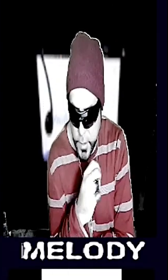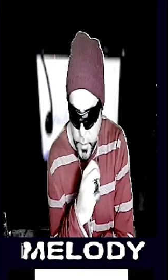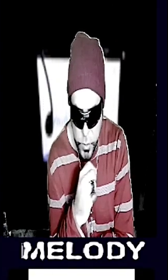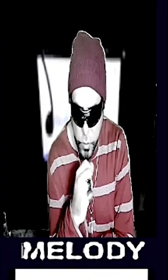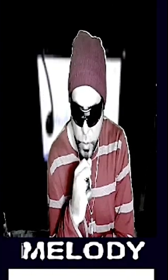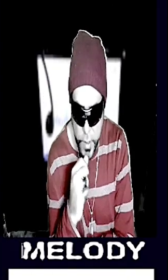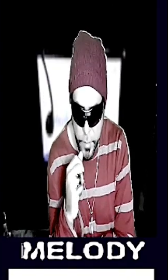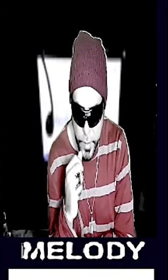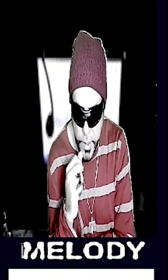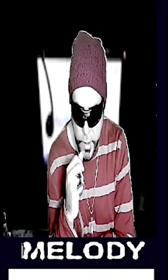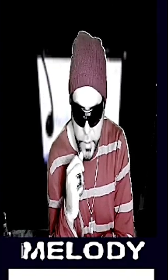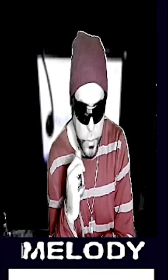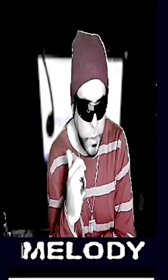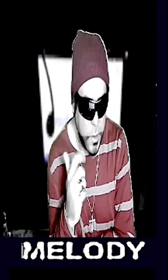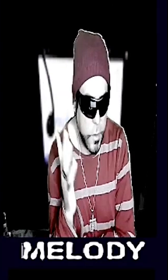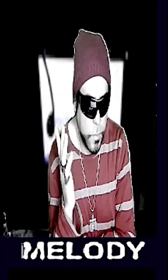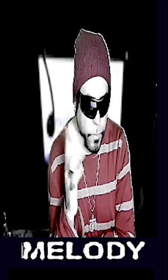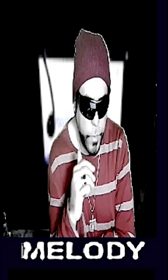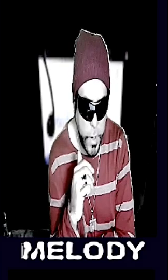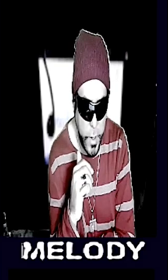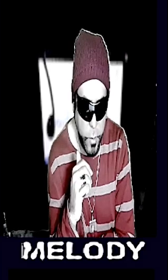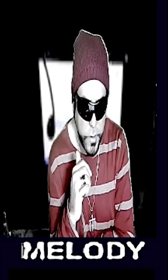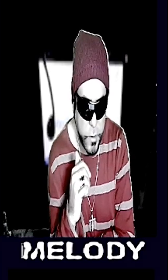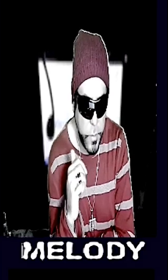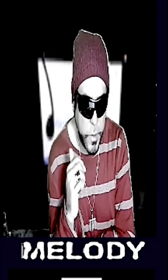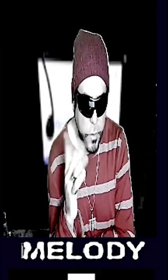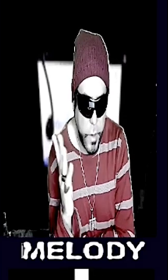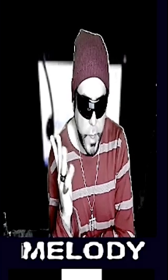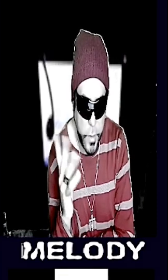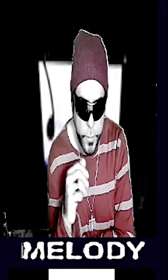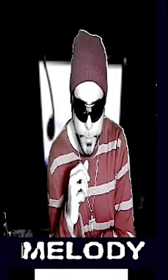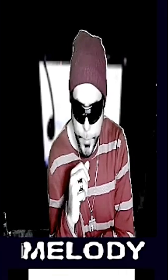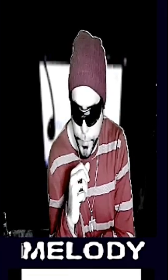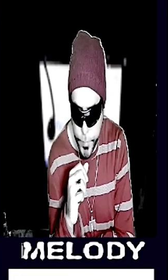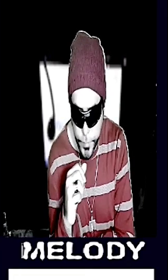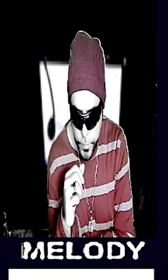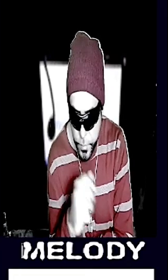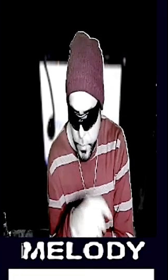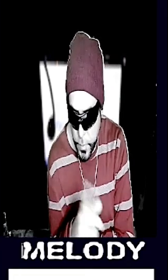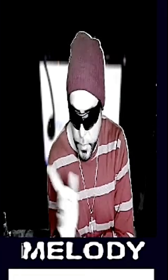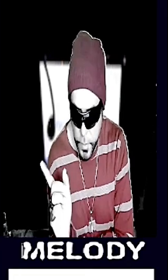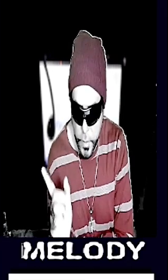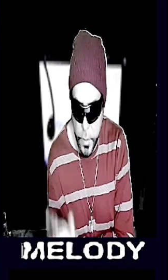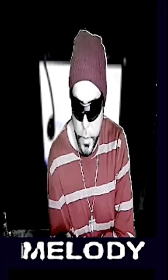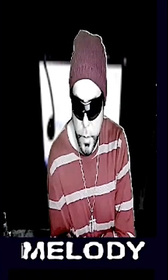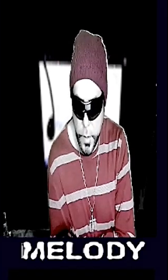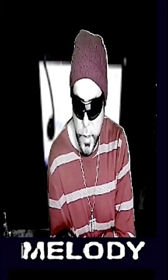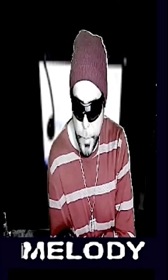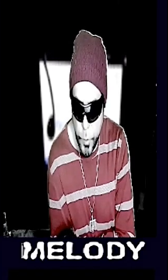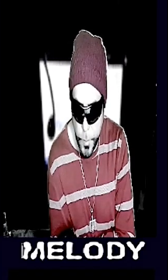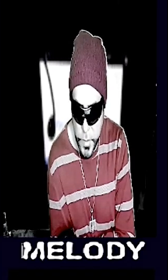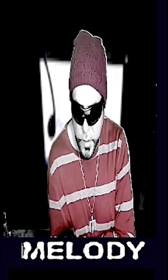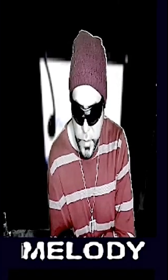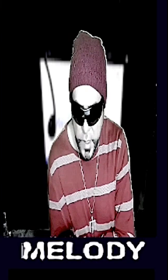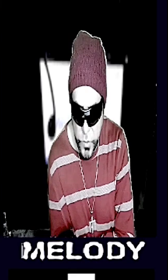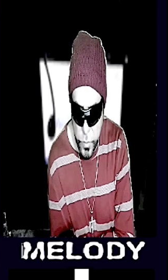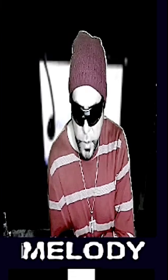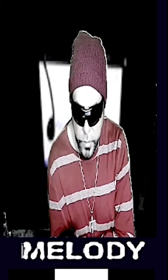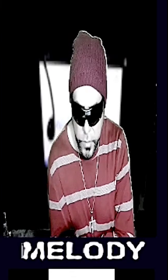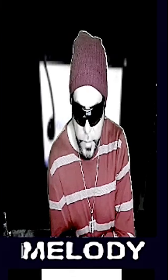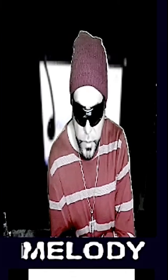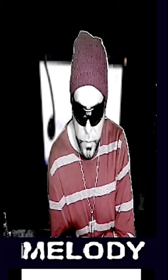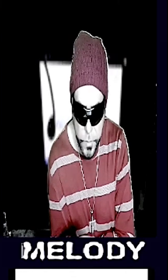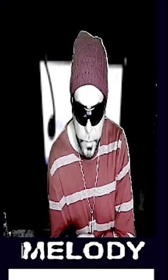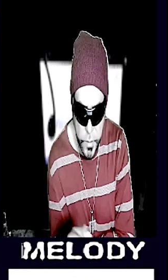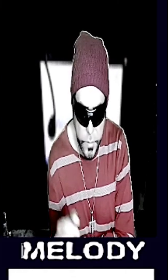la lana si no no la termina hizo queene est bien endrogado este apoyo presidencial